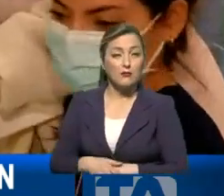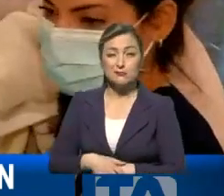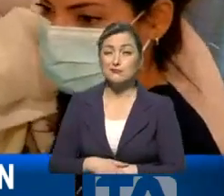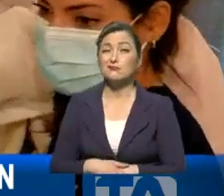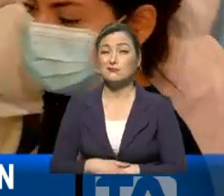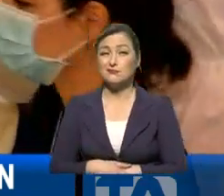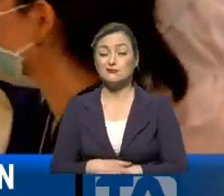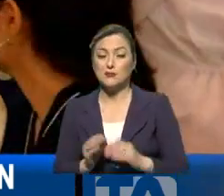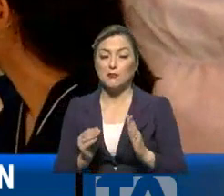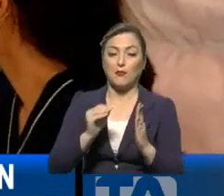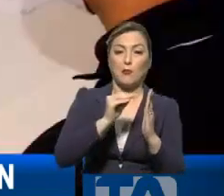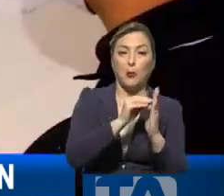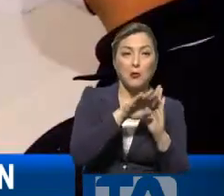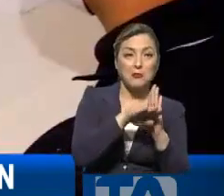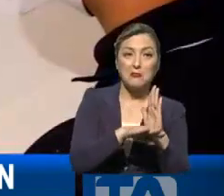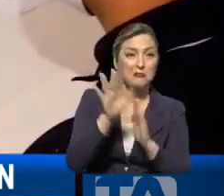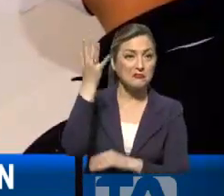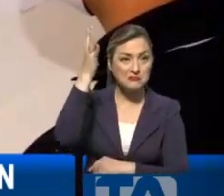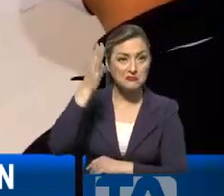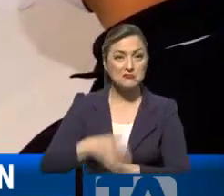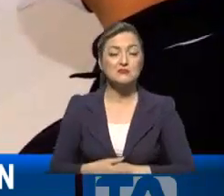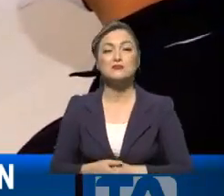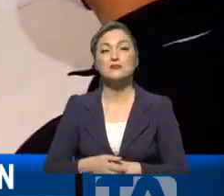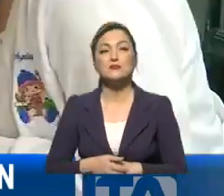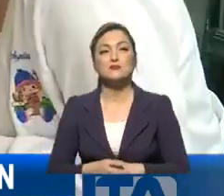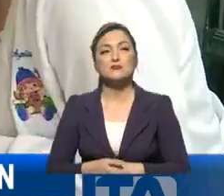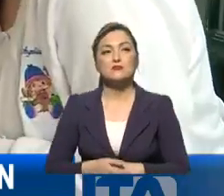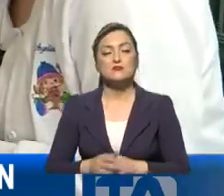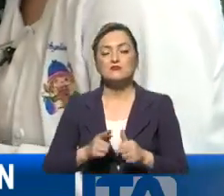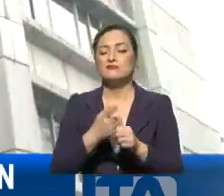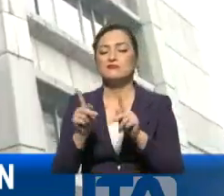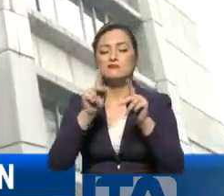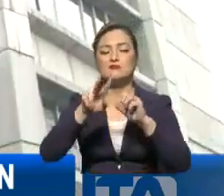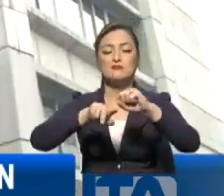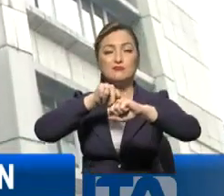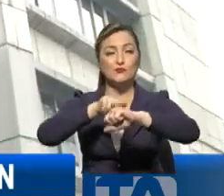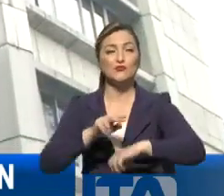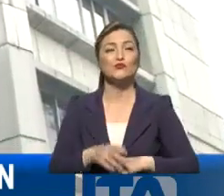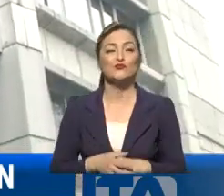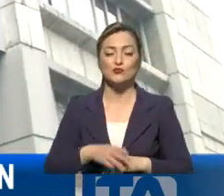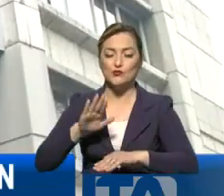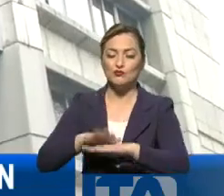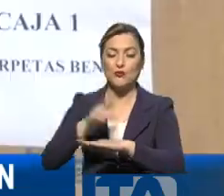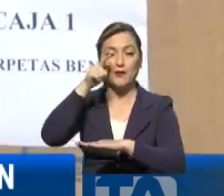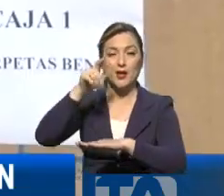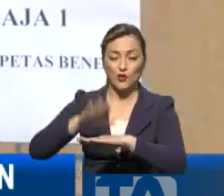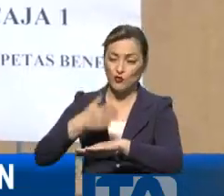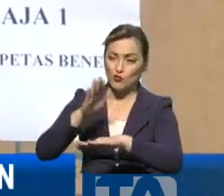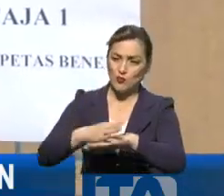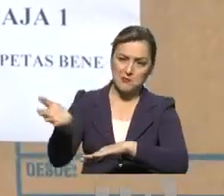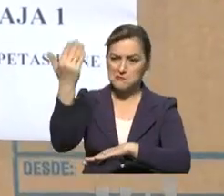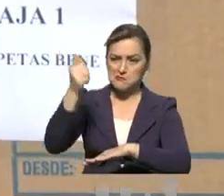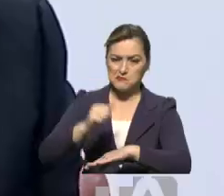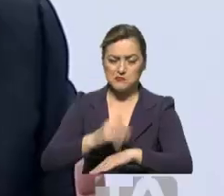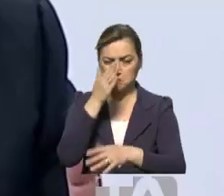que no constaban en la lista de prioridades establecidas en la fase 0 del Plan Nacional de Vacunación. En una nueva convocatoria, la titular de la acción